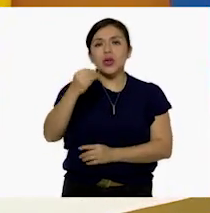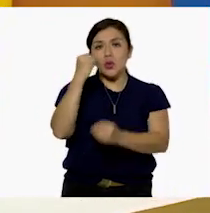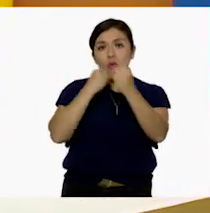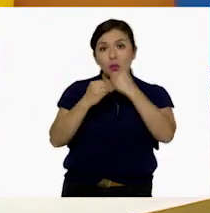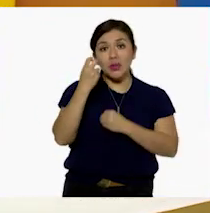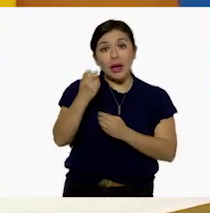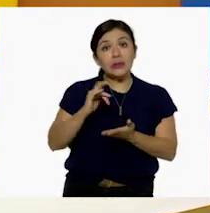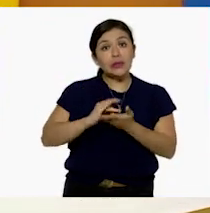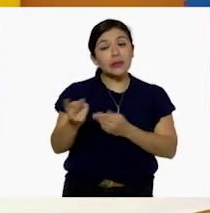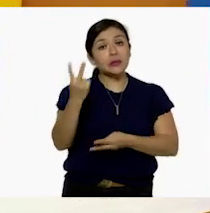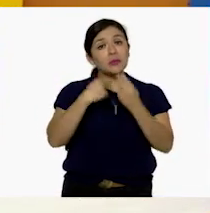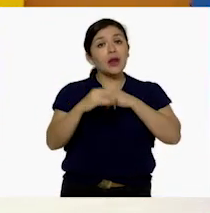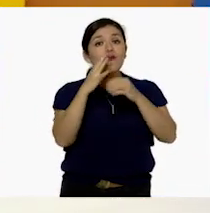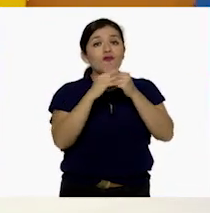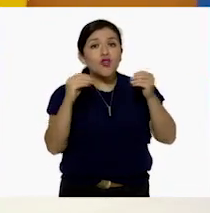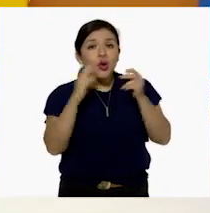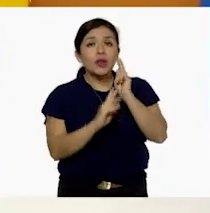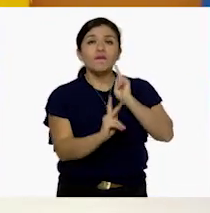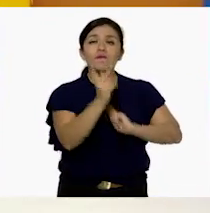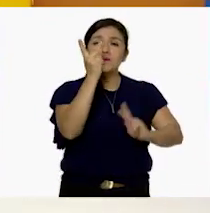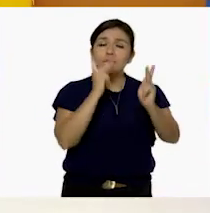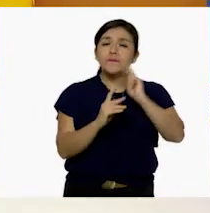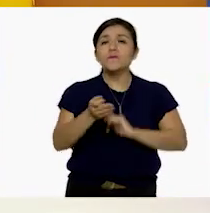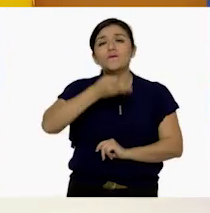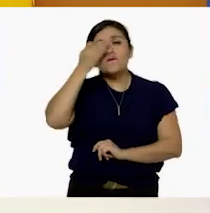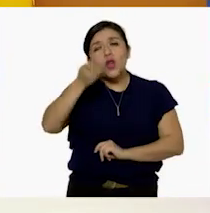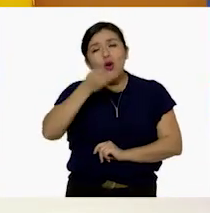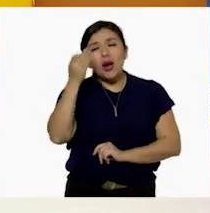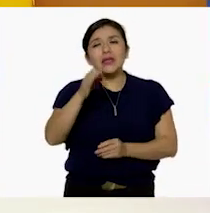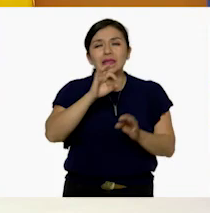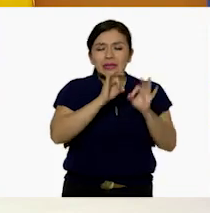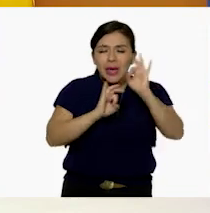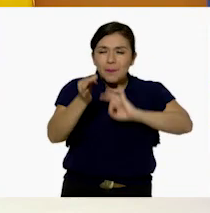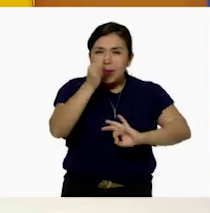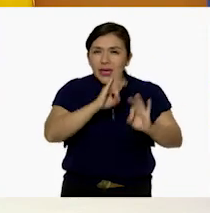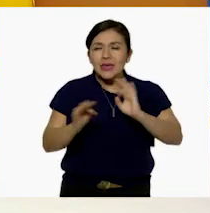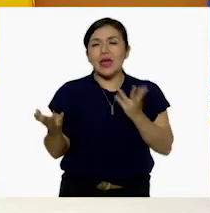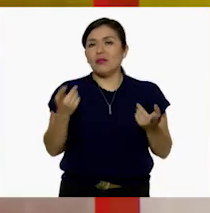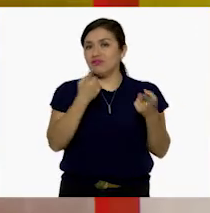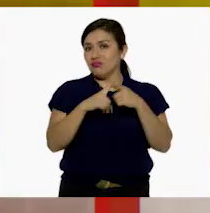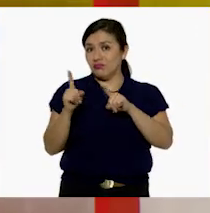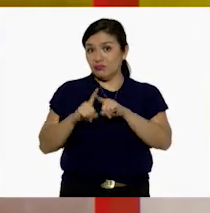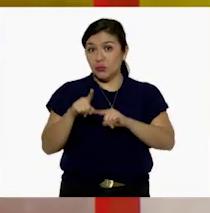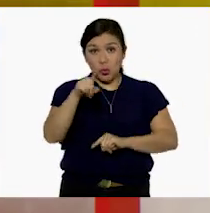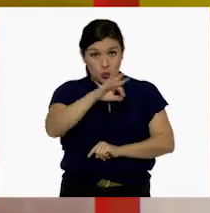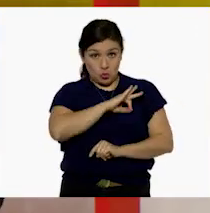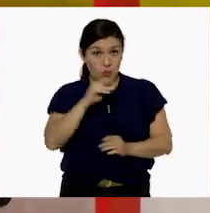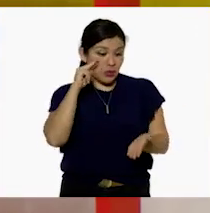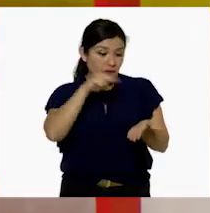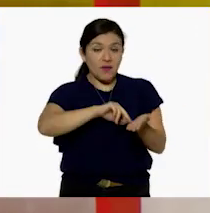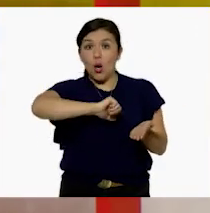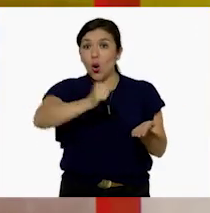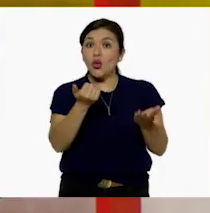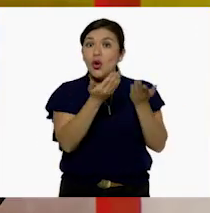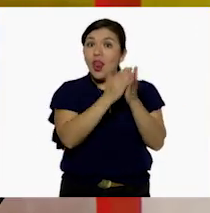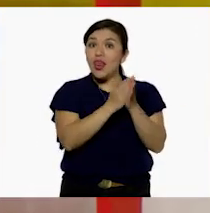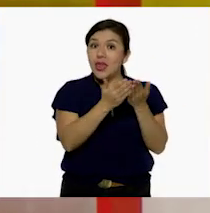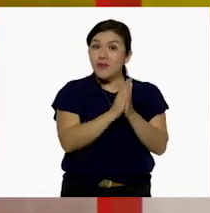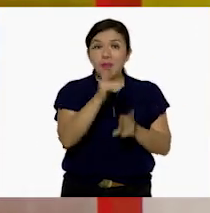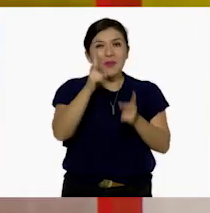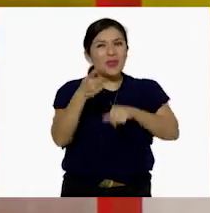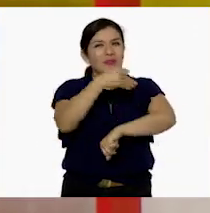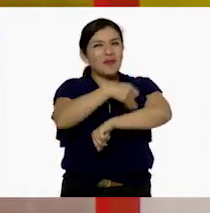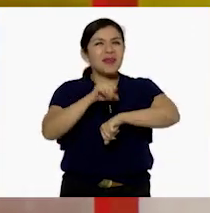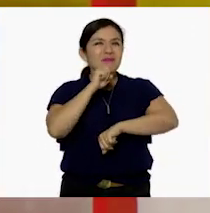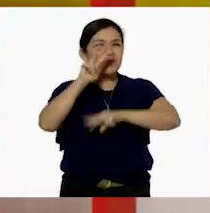ellas obtenemos frutas, flores, verduras, semillas y hojas verdes comestibles. Si te es posible, consulta otros libros y comenta